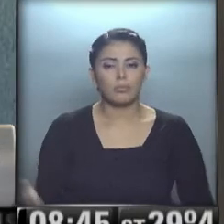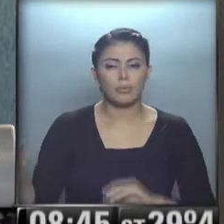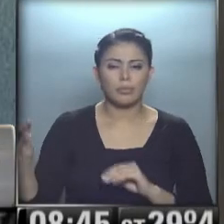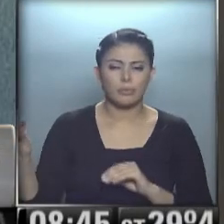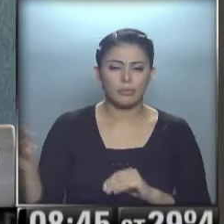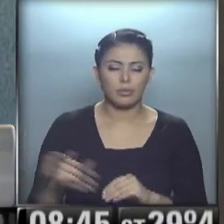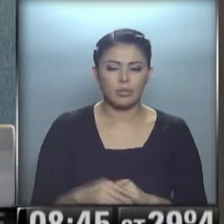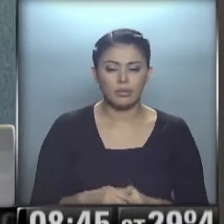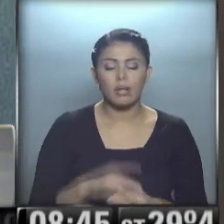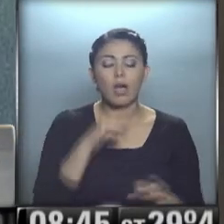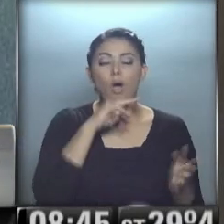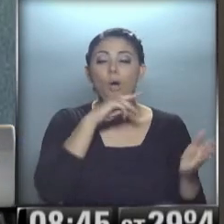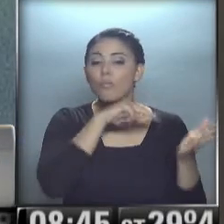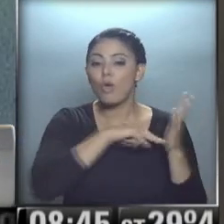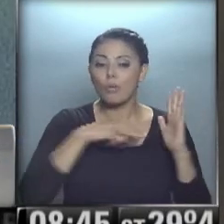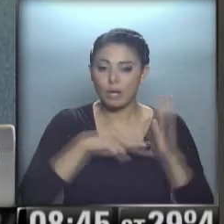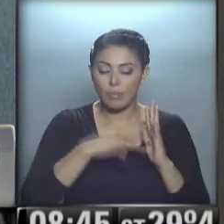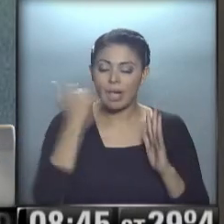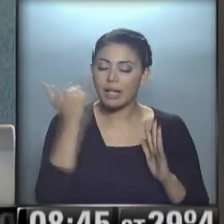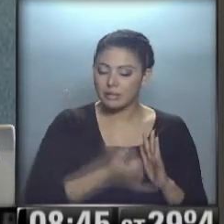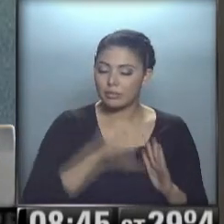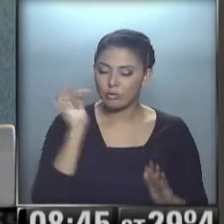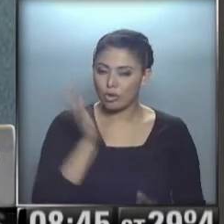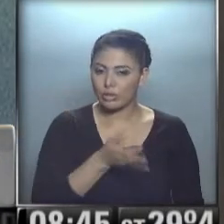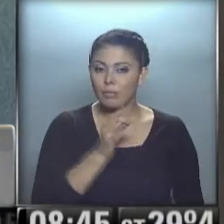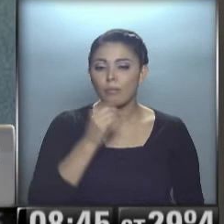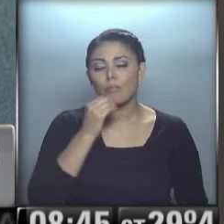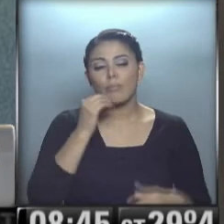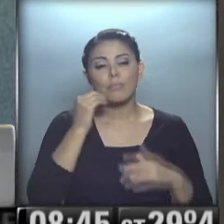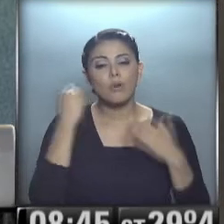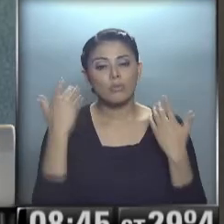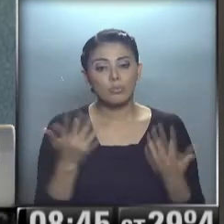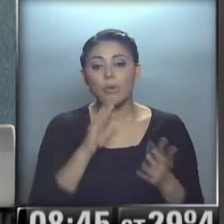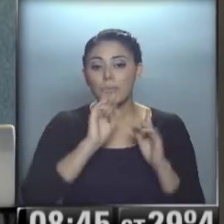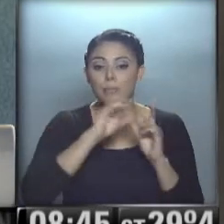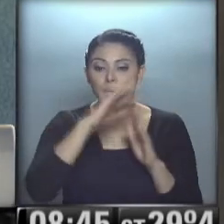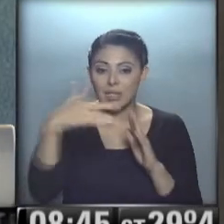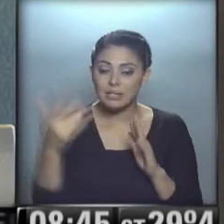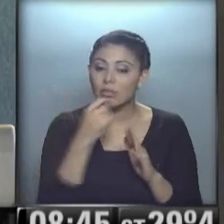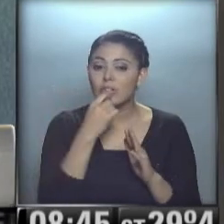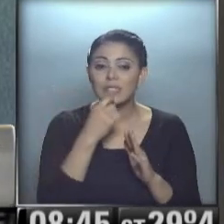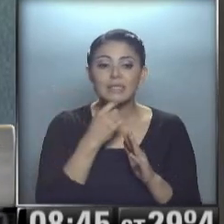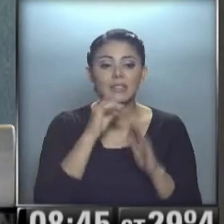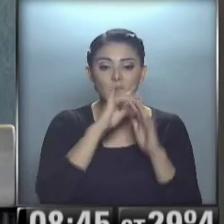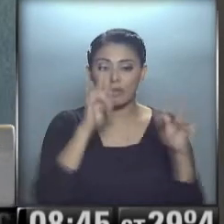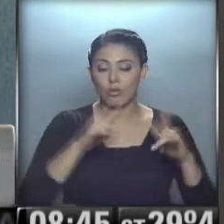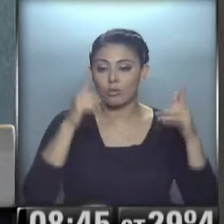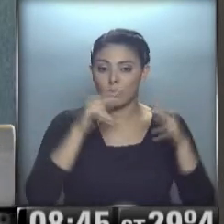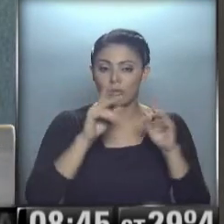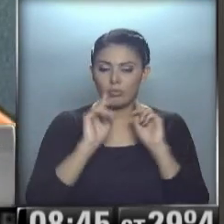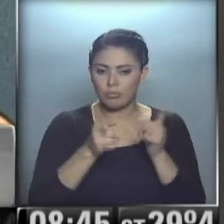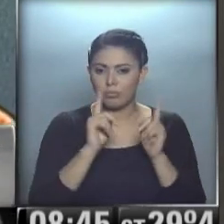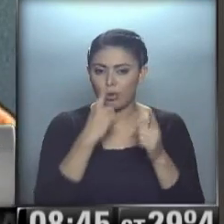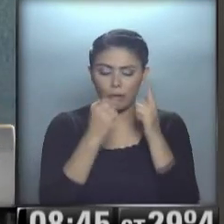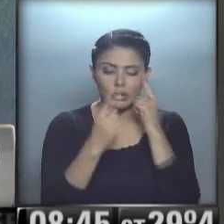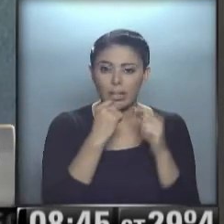Mire, hay problemas perfectamente identificados y obviamente los vecinos, cuando no reciben el suministro de energía eléctrica,